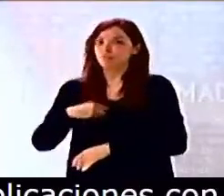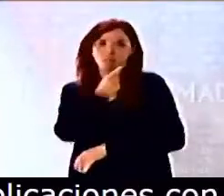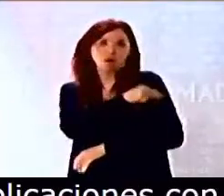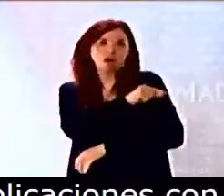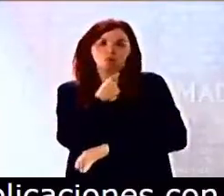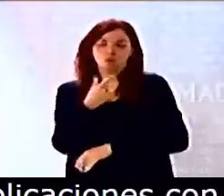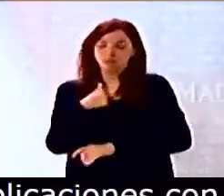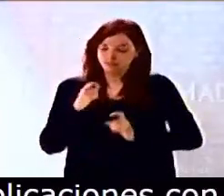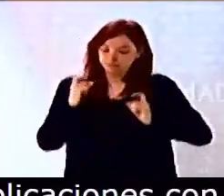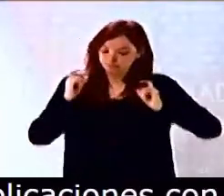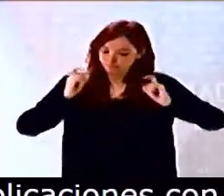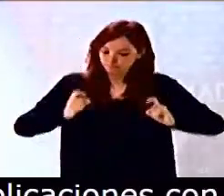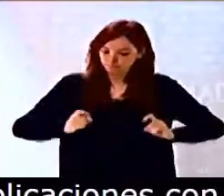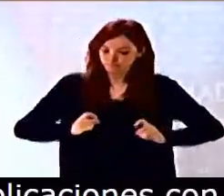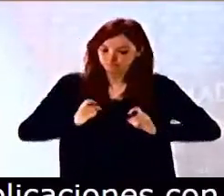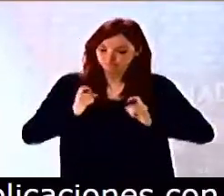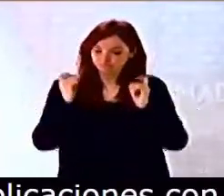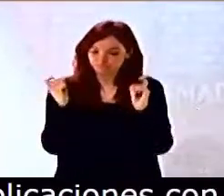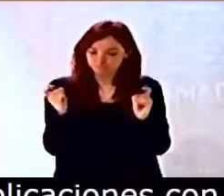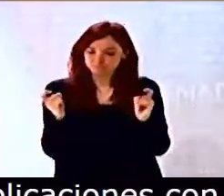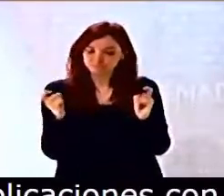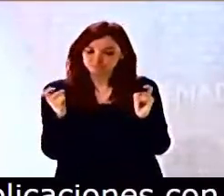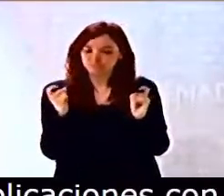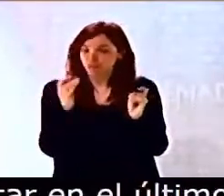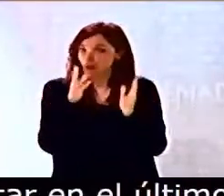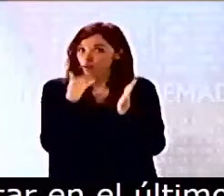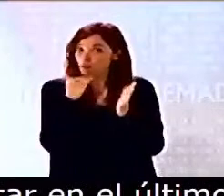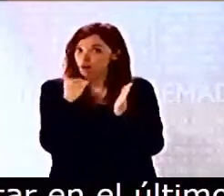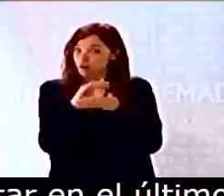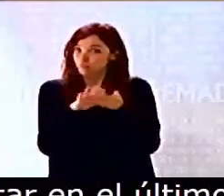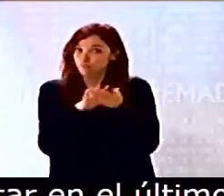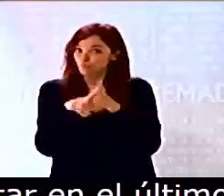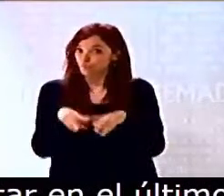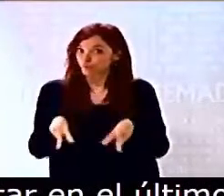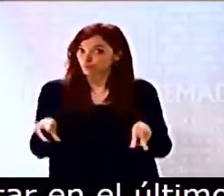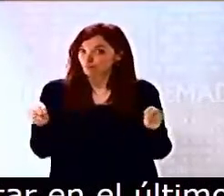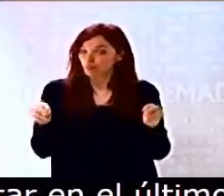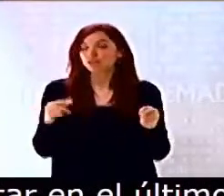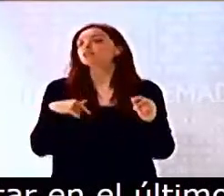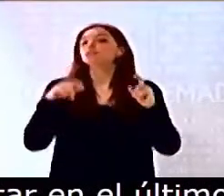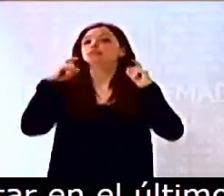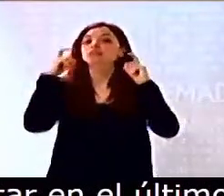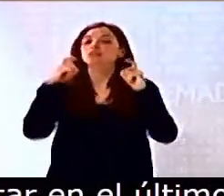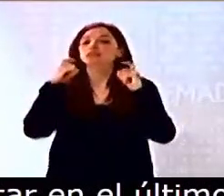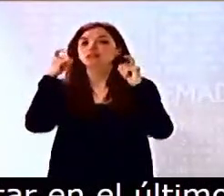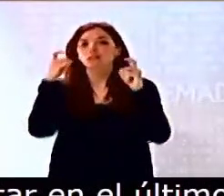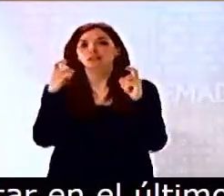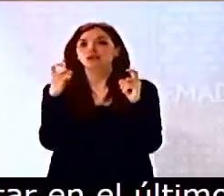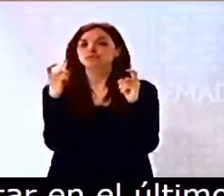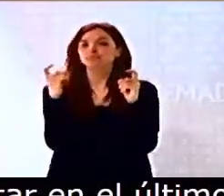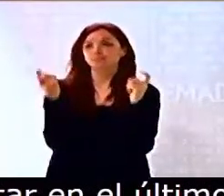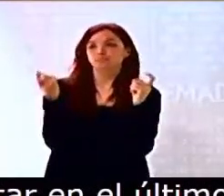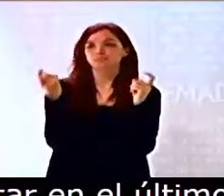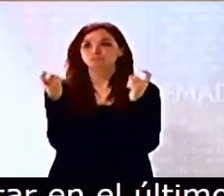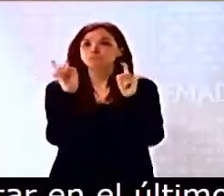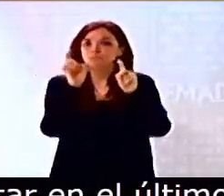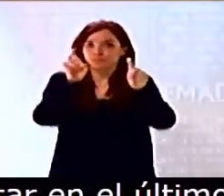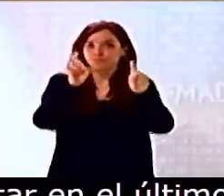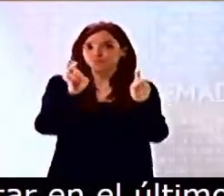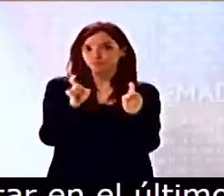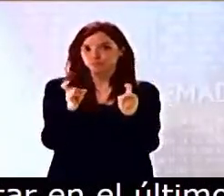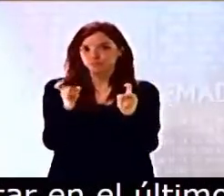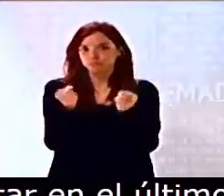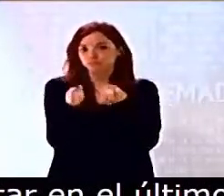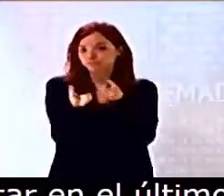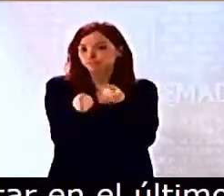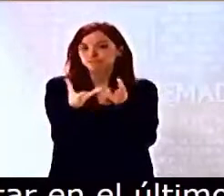voy a intentar, en el último tramo de mi intervención, hacer un esfuerzo didáctico